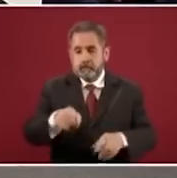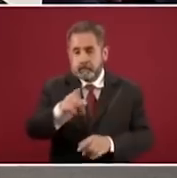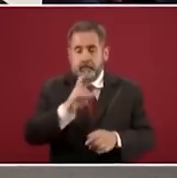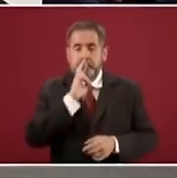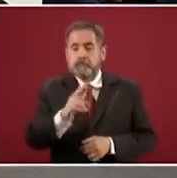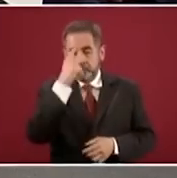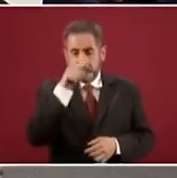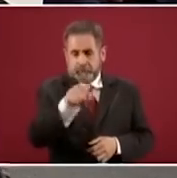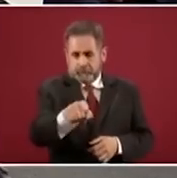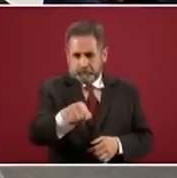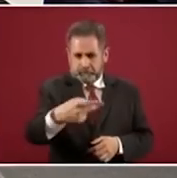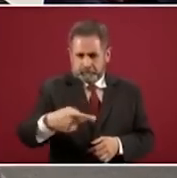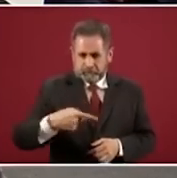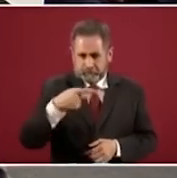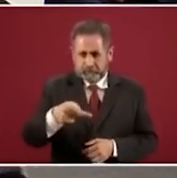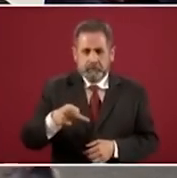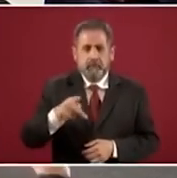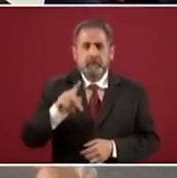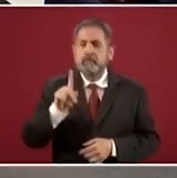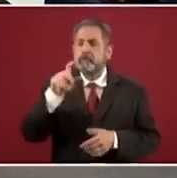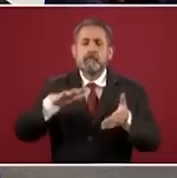contestándote lo que preguntaste de las presas.